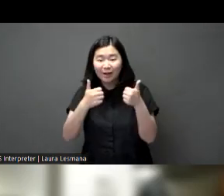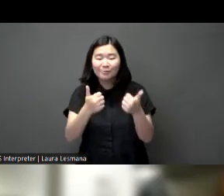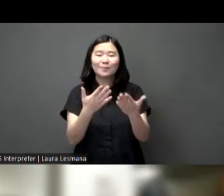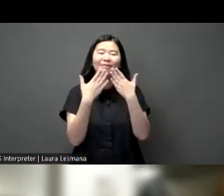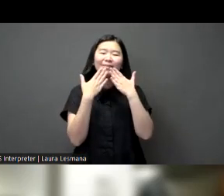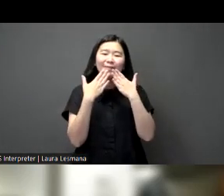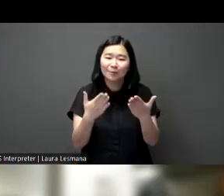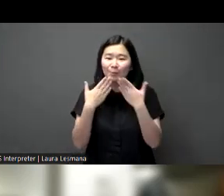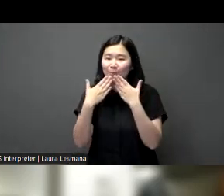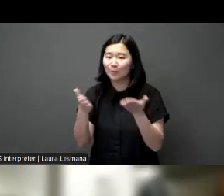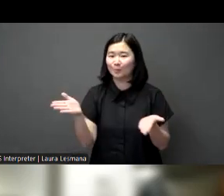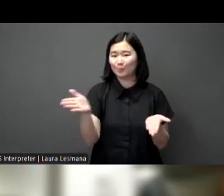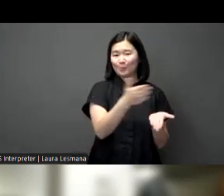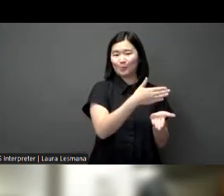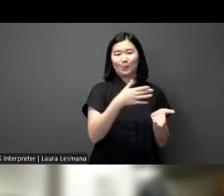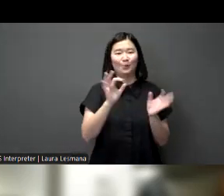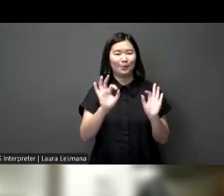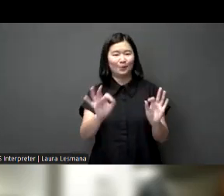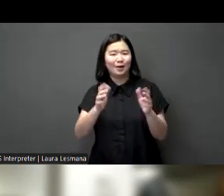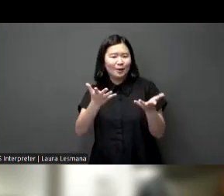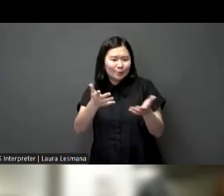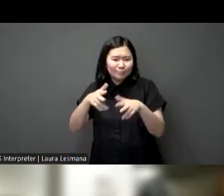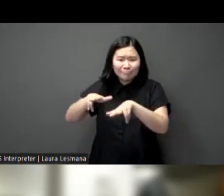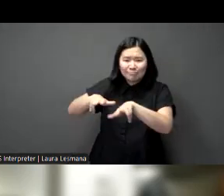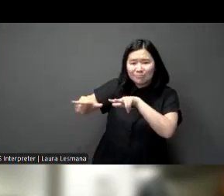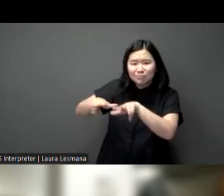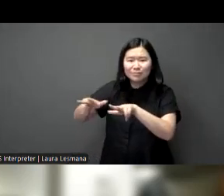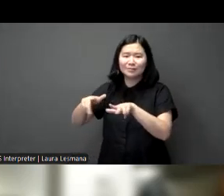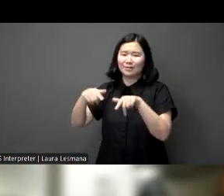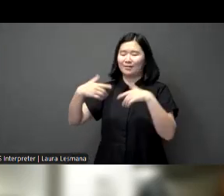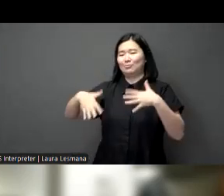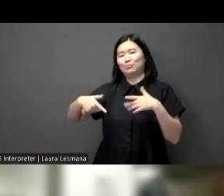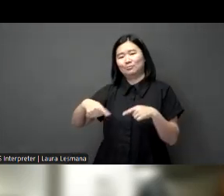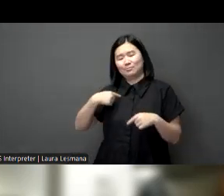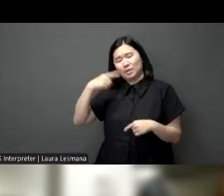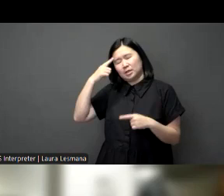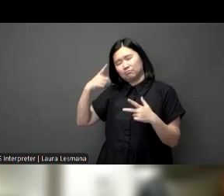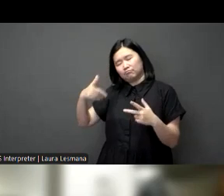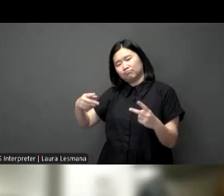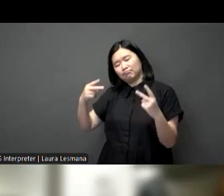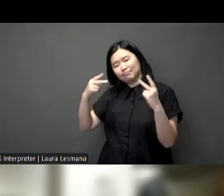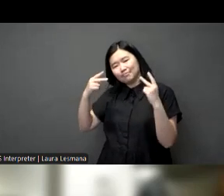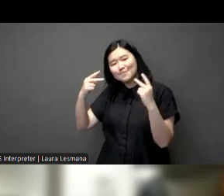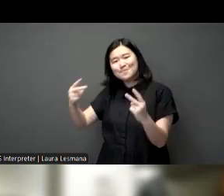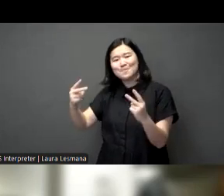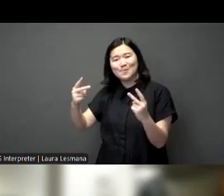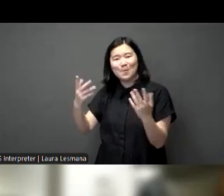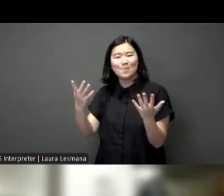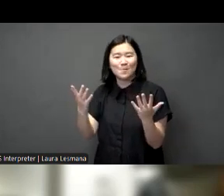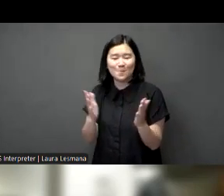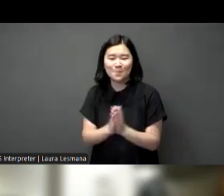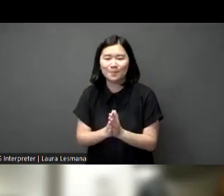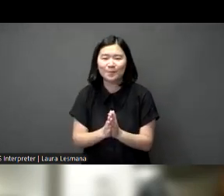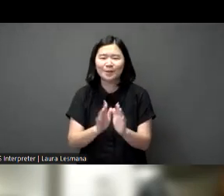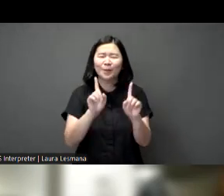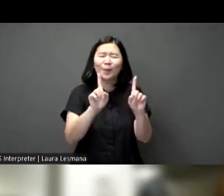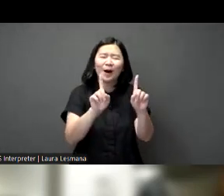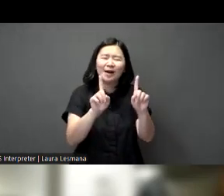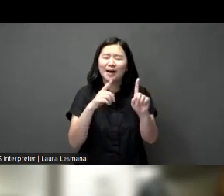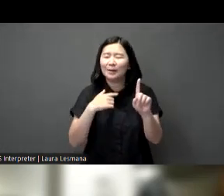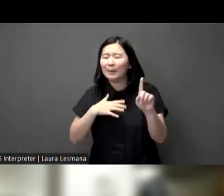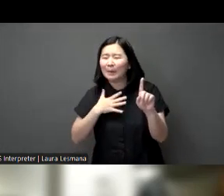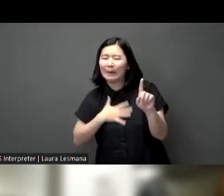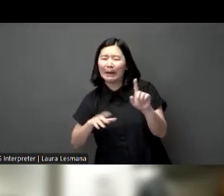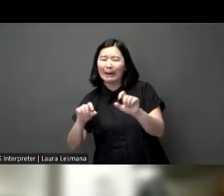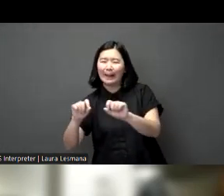está compartiendo la pantalla. Ok. Hoy vengo a representar, ¿cierto?, un grupo de distintos profesionales